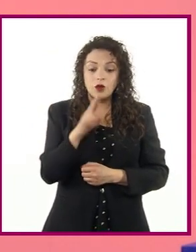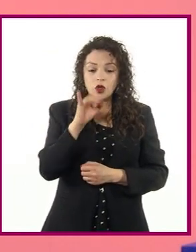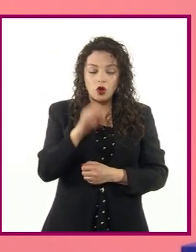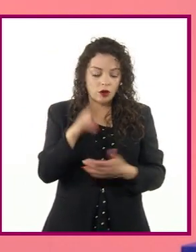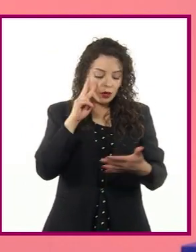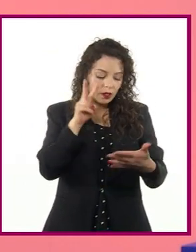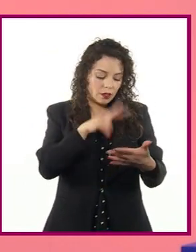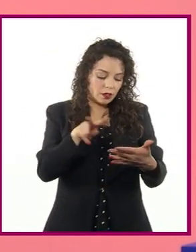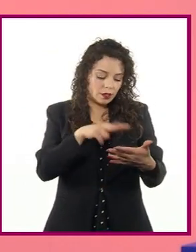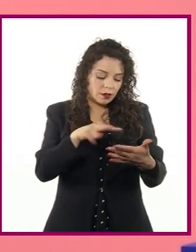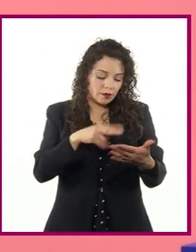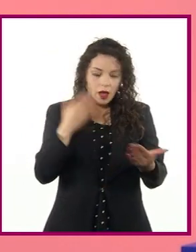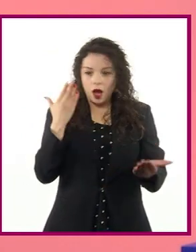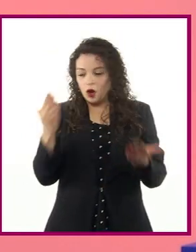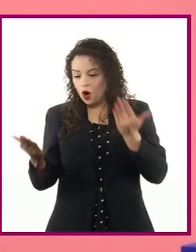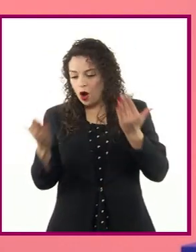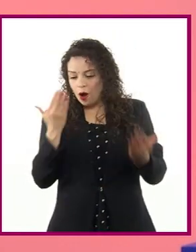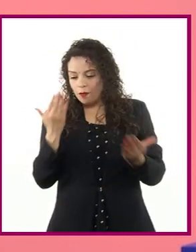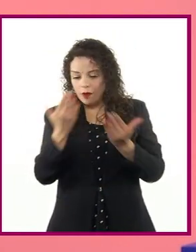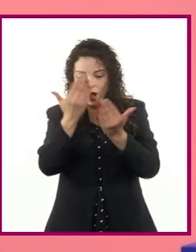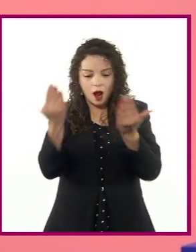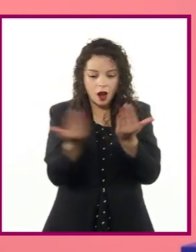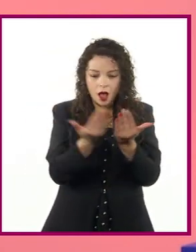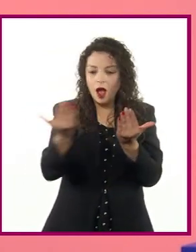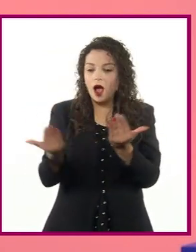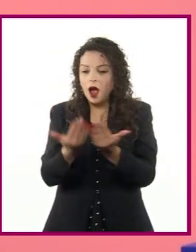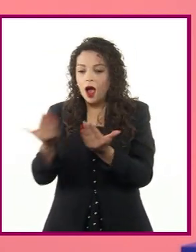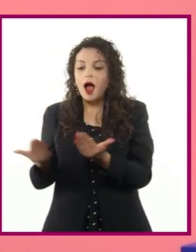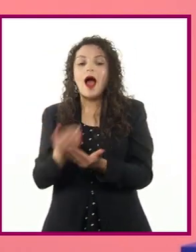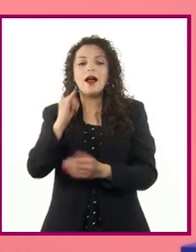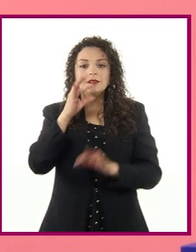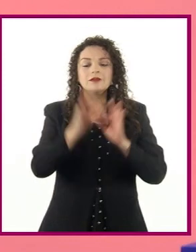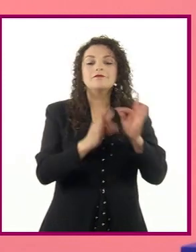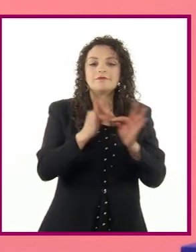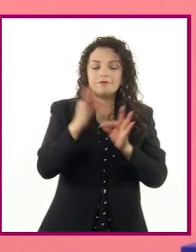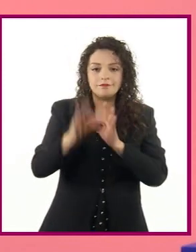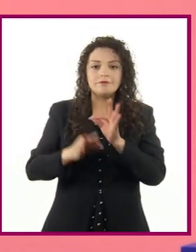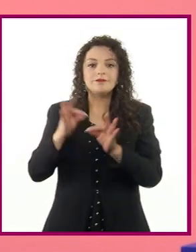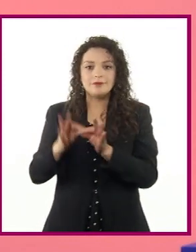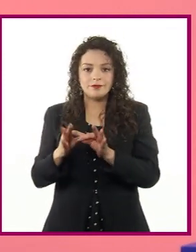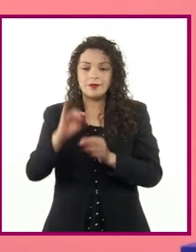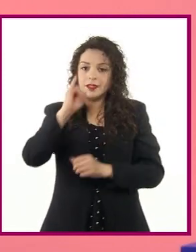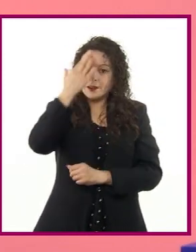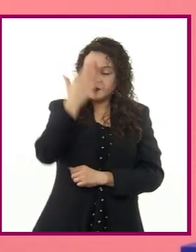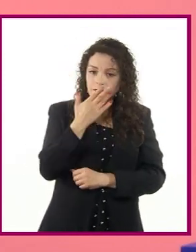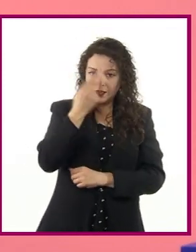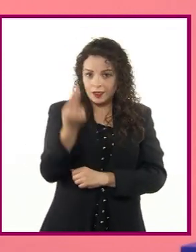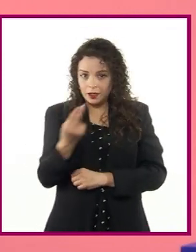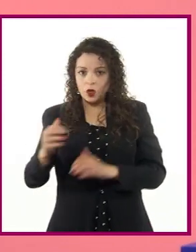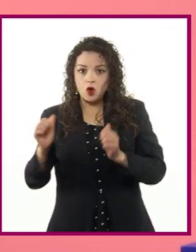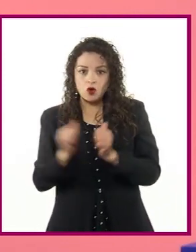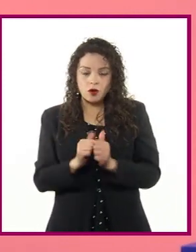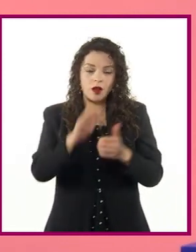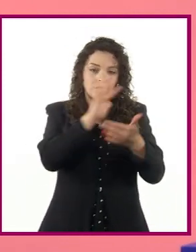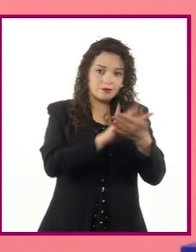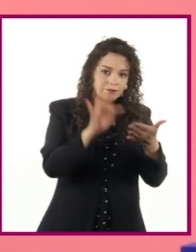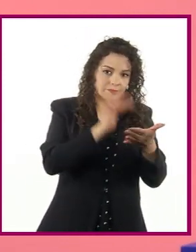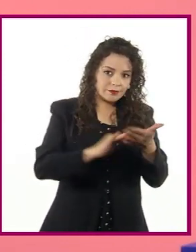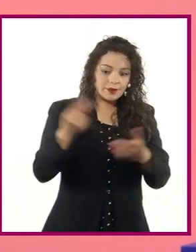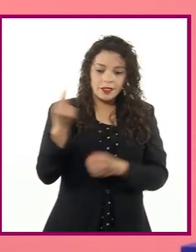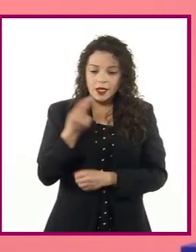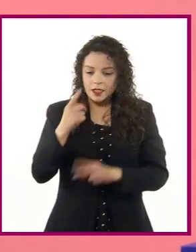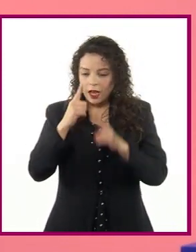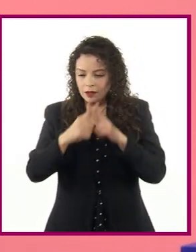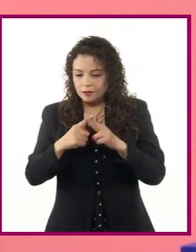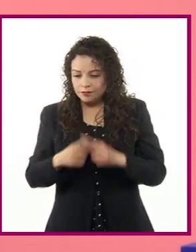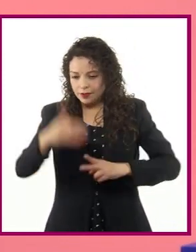para ir cotejando lo que debe ir en cada una de las viñetas, tanto texto como dibujo, y se debe hacer un cálculo de